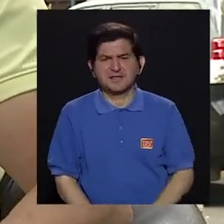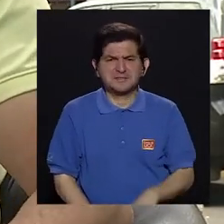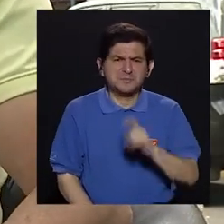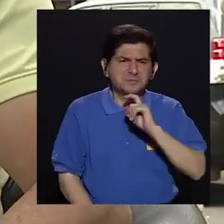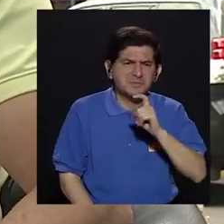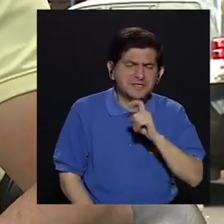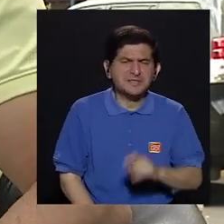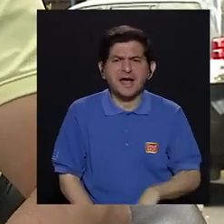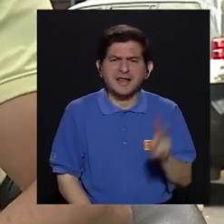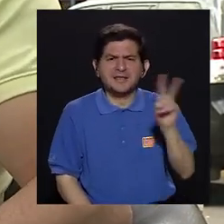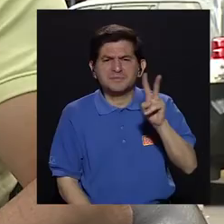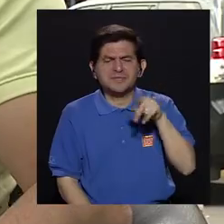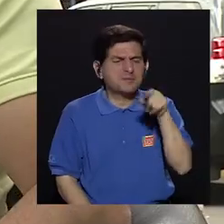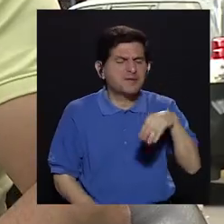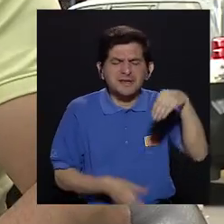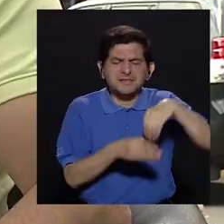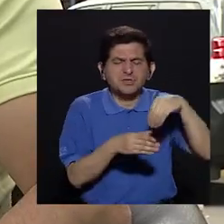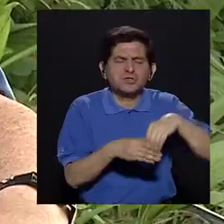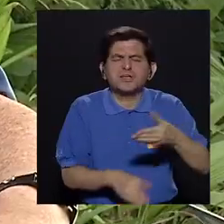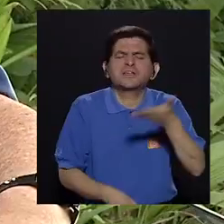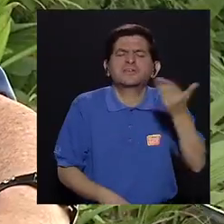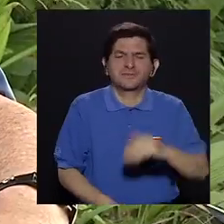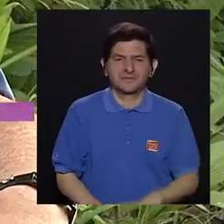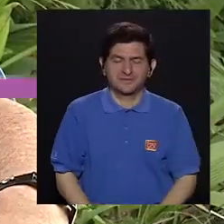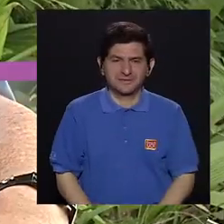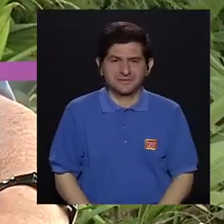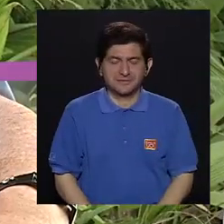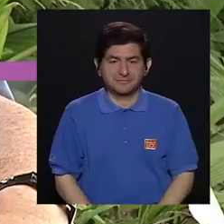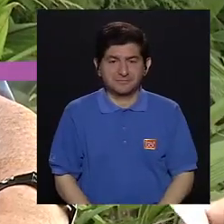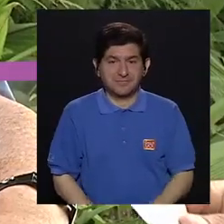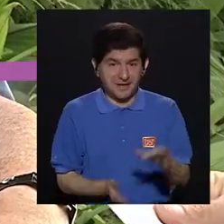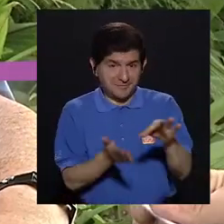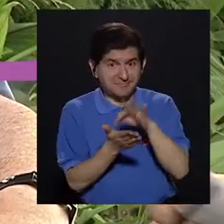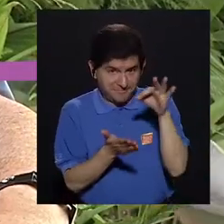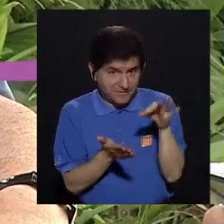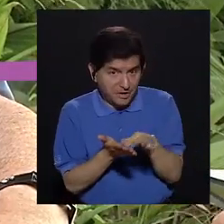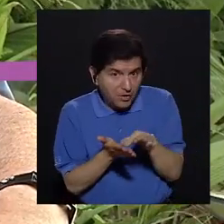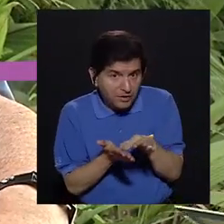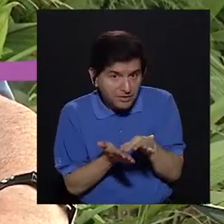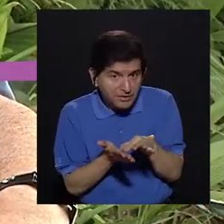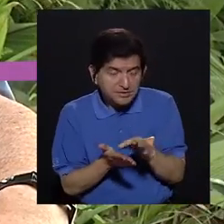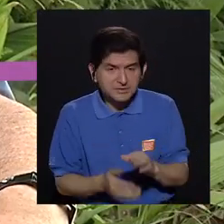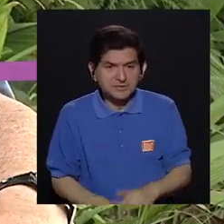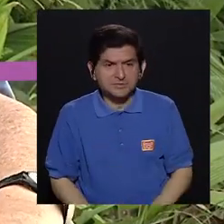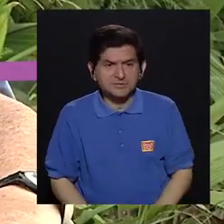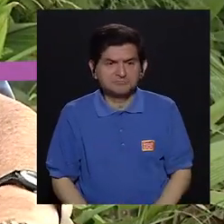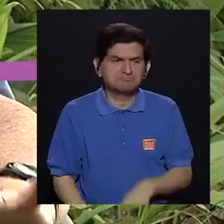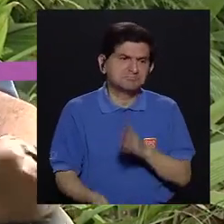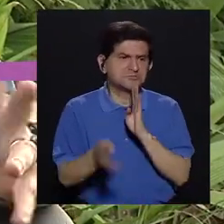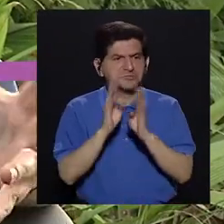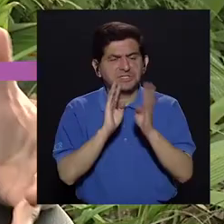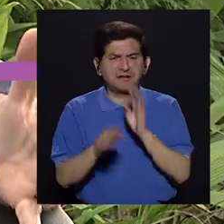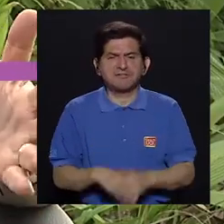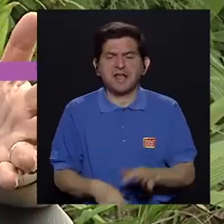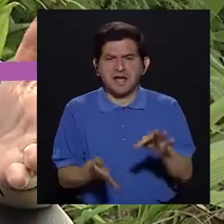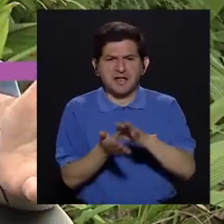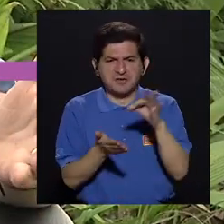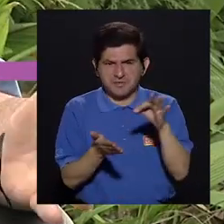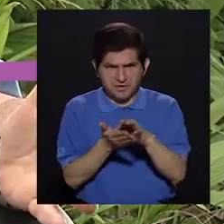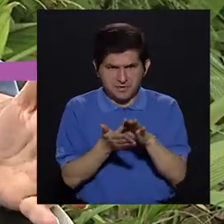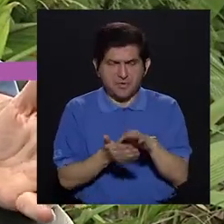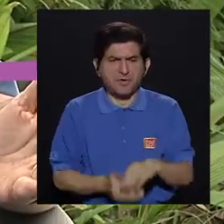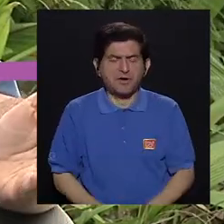minerales, vitaminas? ¿Qué podemos encontrar en ellos? Bueno, los frijoles, si hablamos del frijol